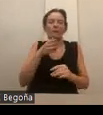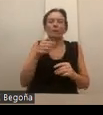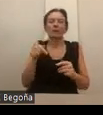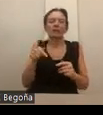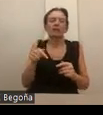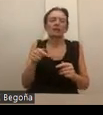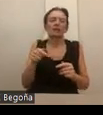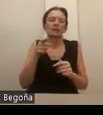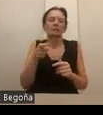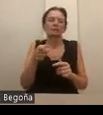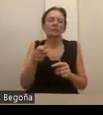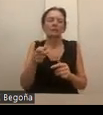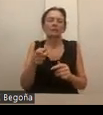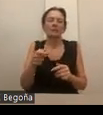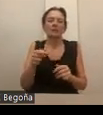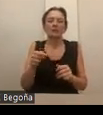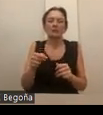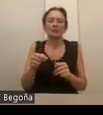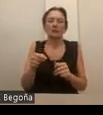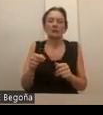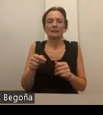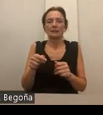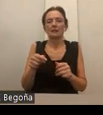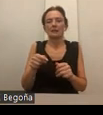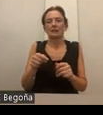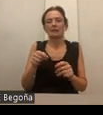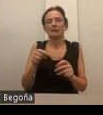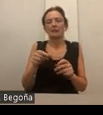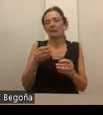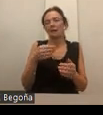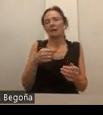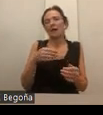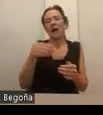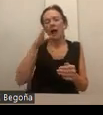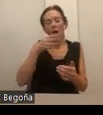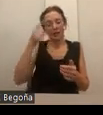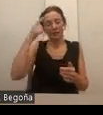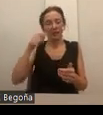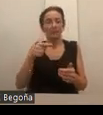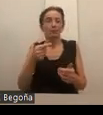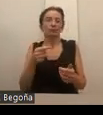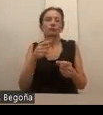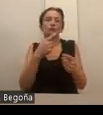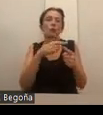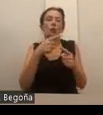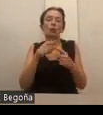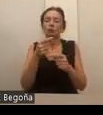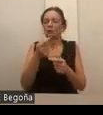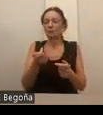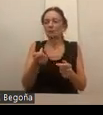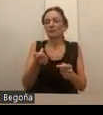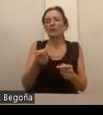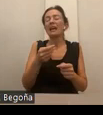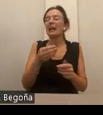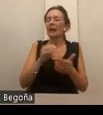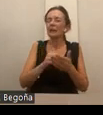sana, quizás hasta este momento pues sabemos lo que sabemos de la microbiota, no sabemos demasiada, vamos sabiendo cada vez